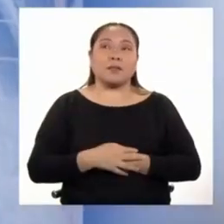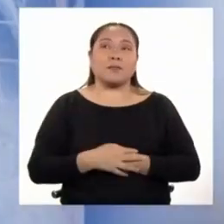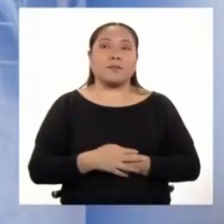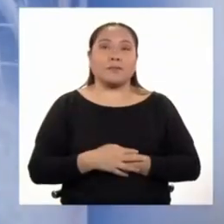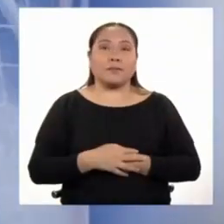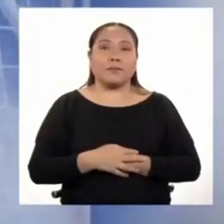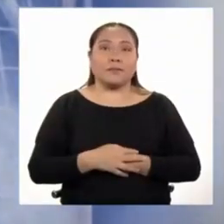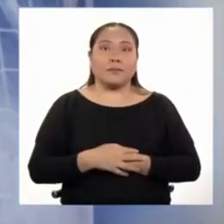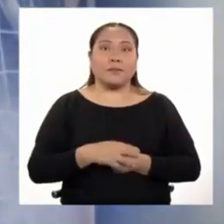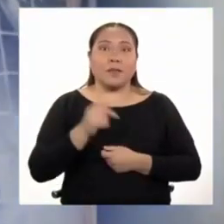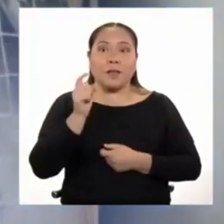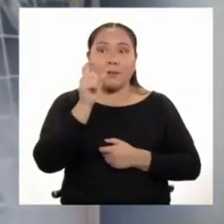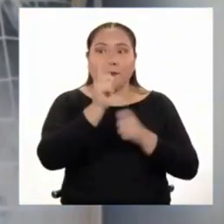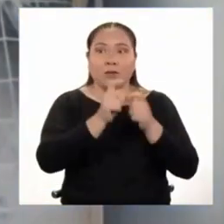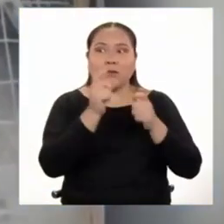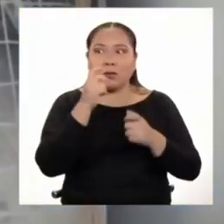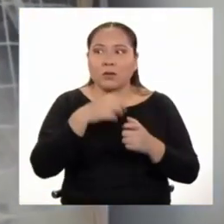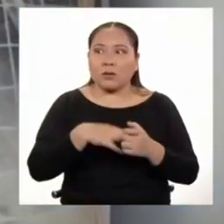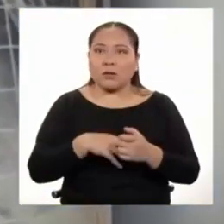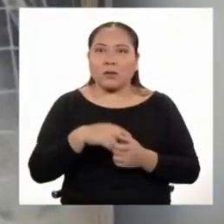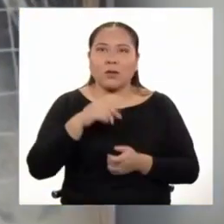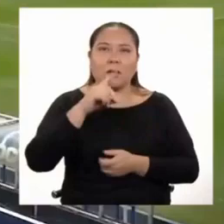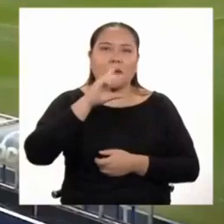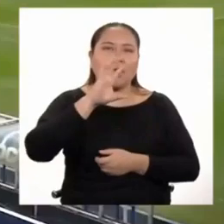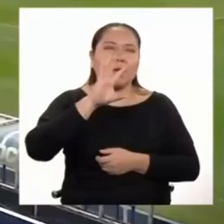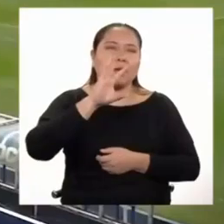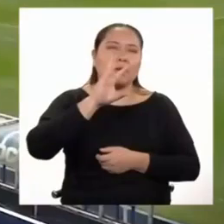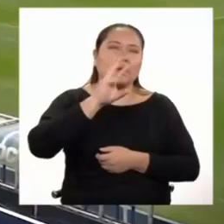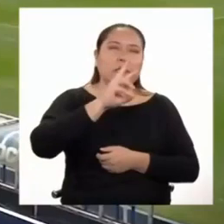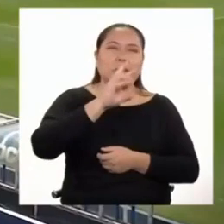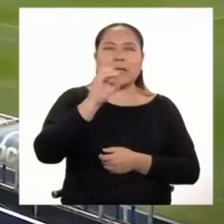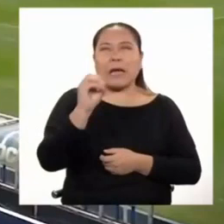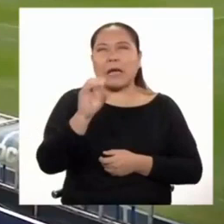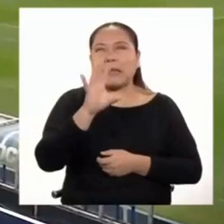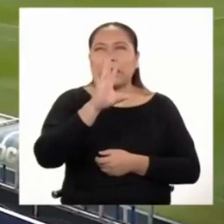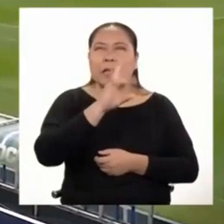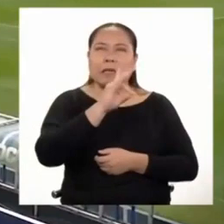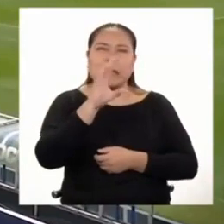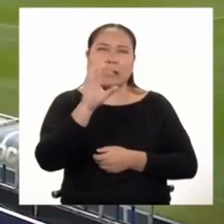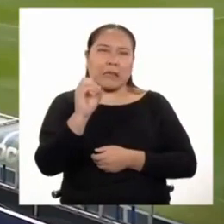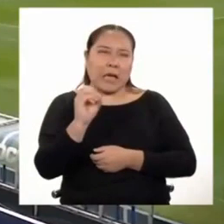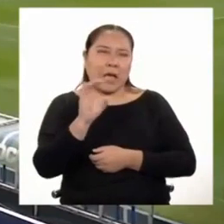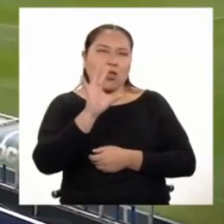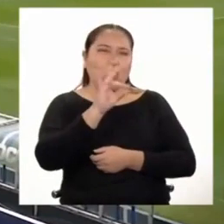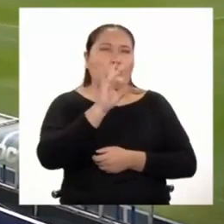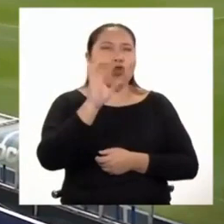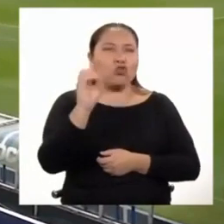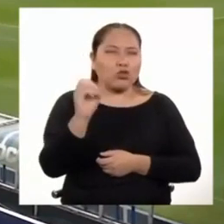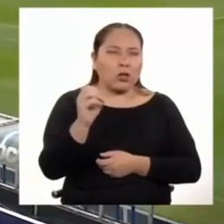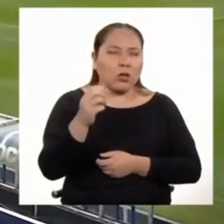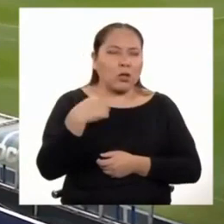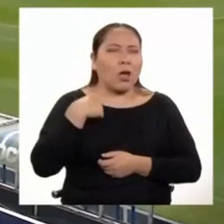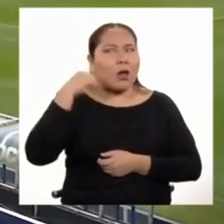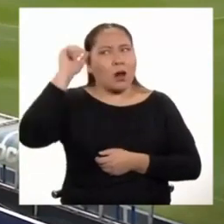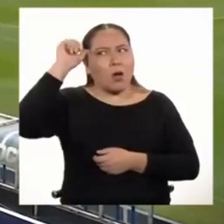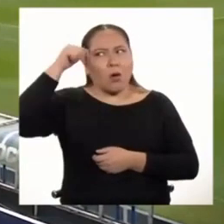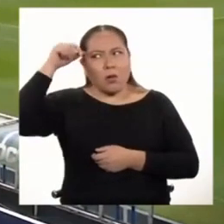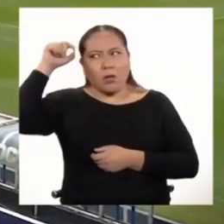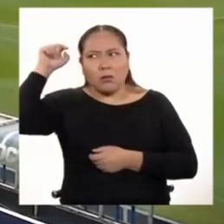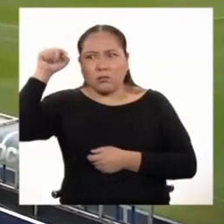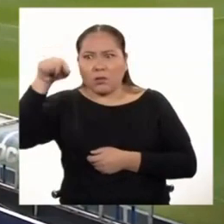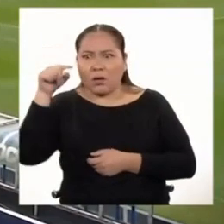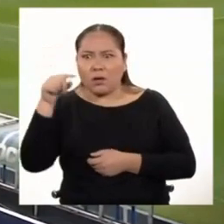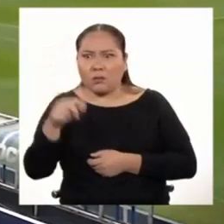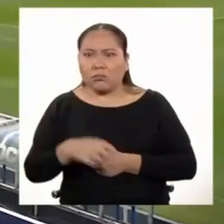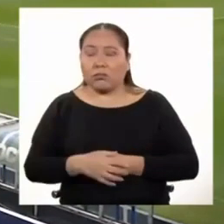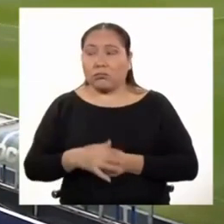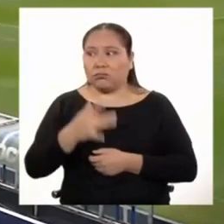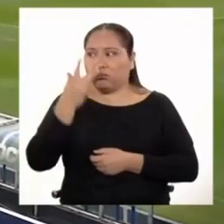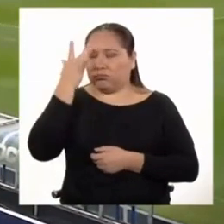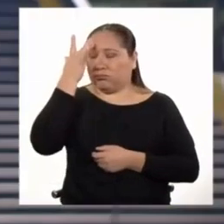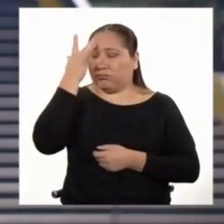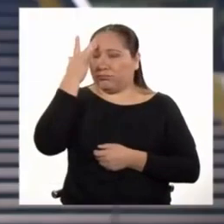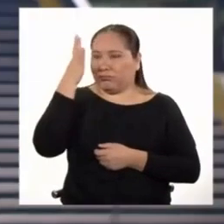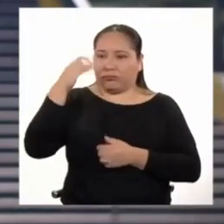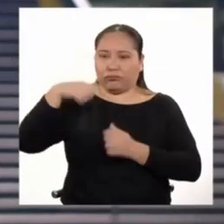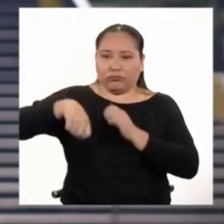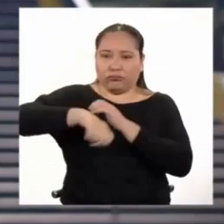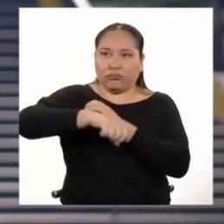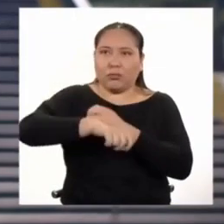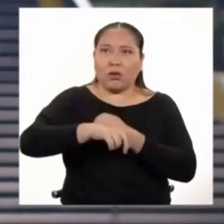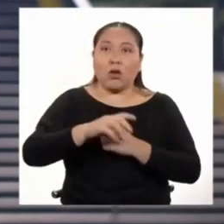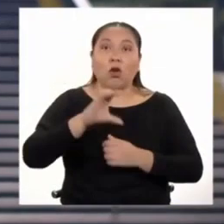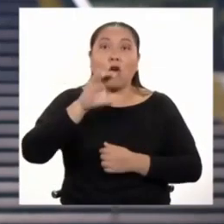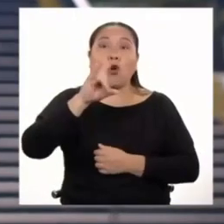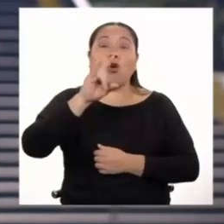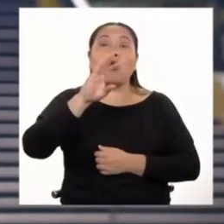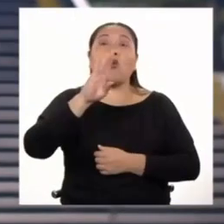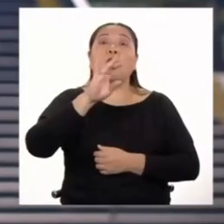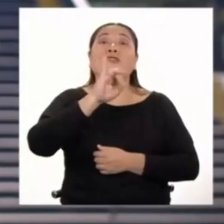Los hinchas 60, 70, 50, nos acordamos de él porque era un genio con la pelota. Teófilo Cubillas dice, ¿no?